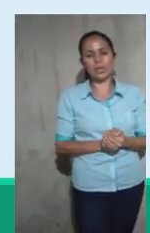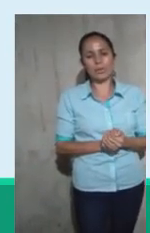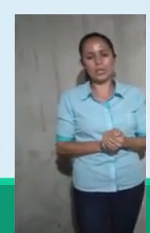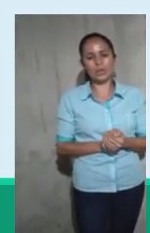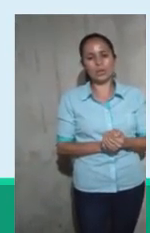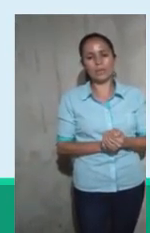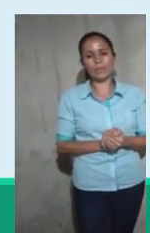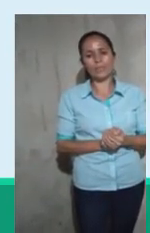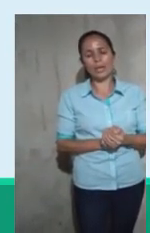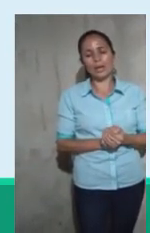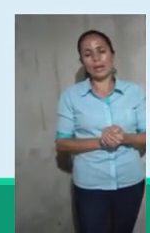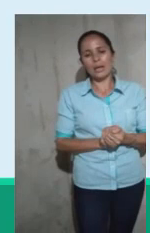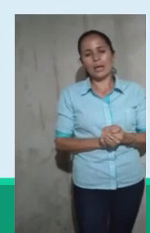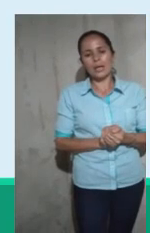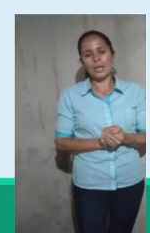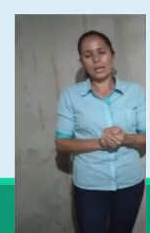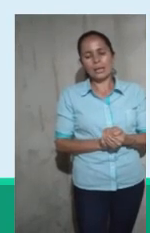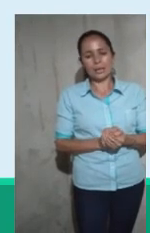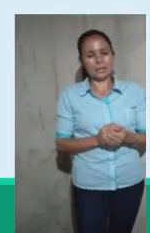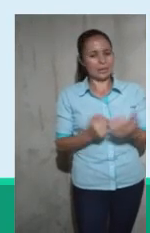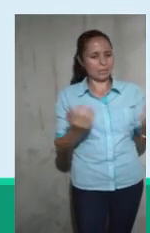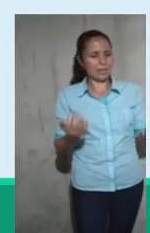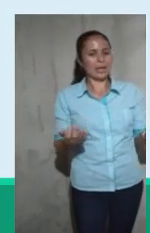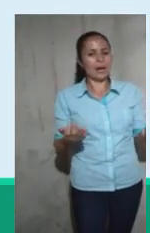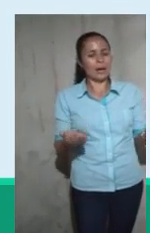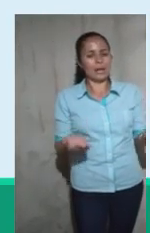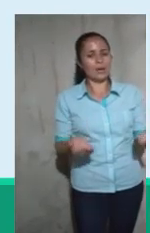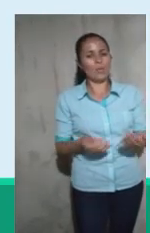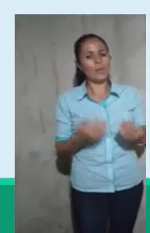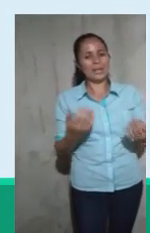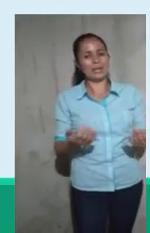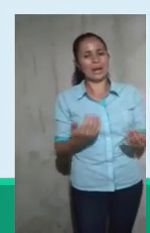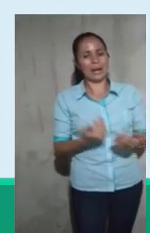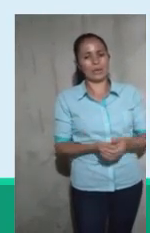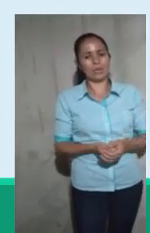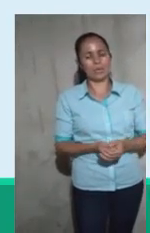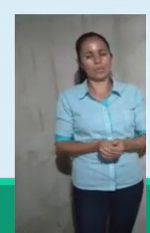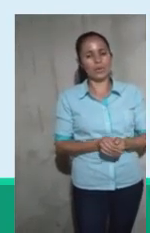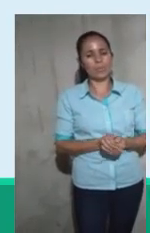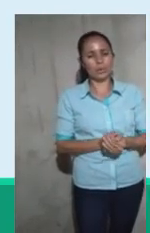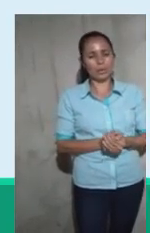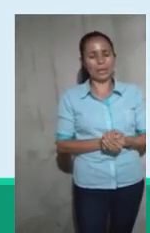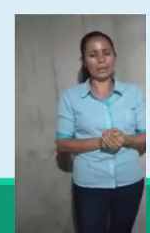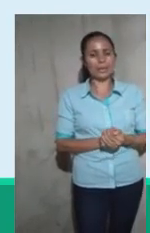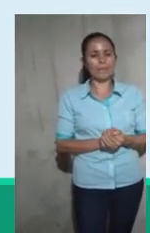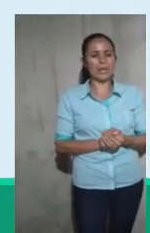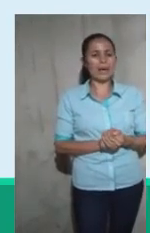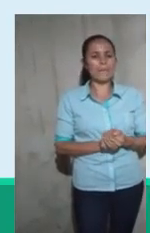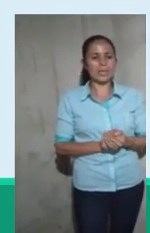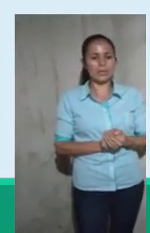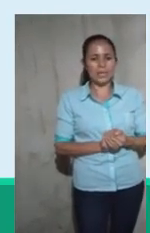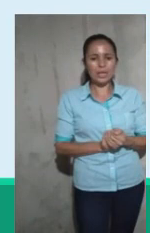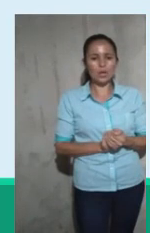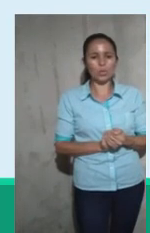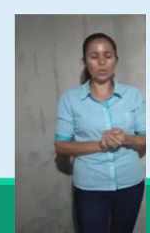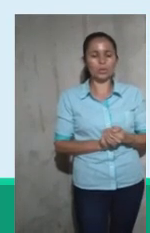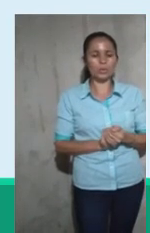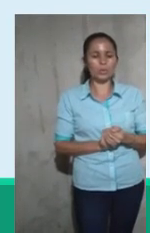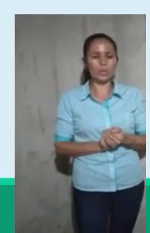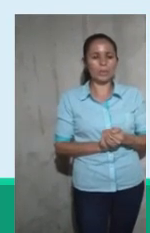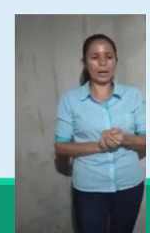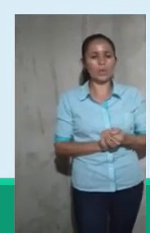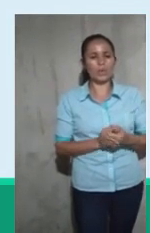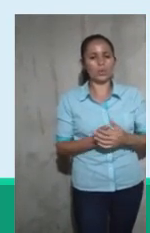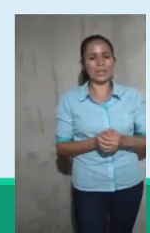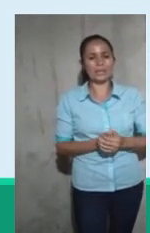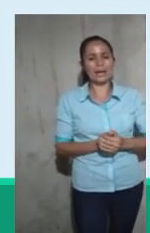principal motivación y que se tenga un buen salario. Muy importante también el prestigio,